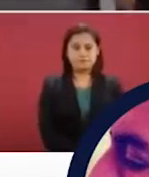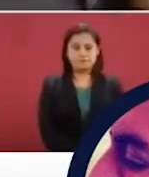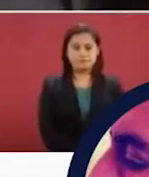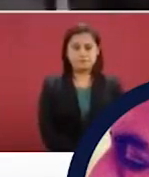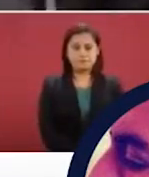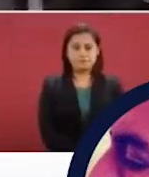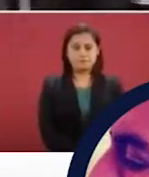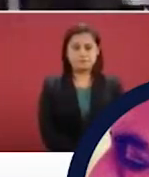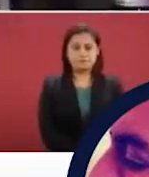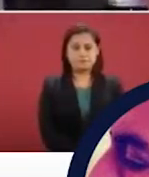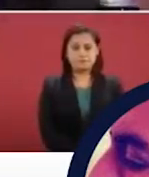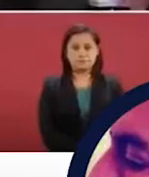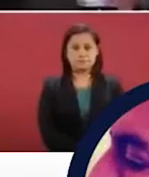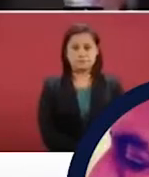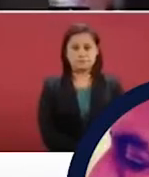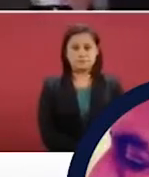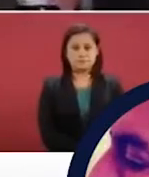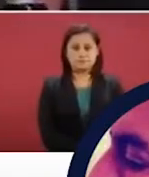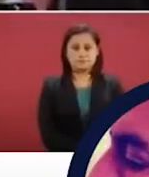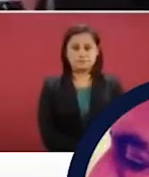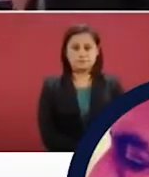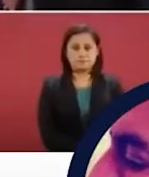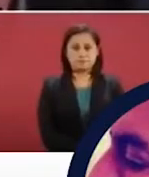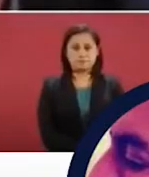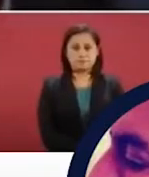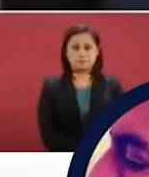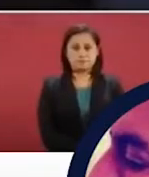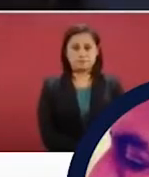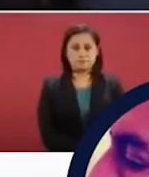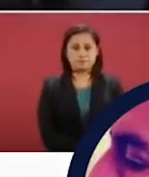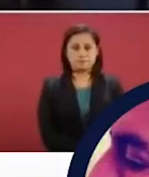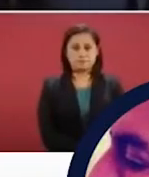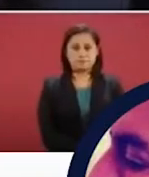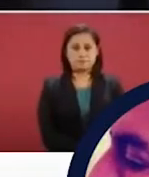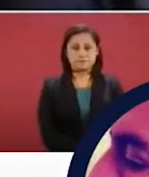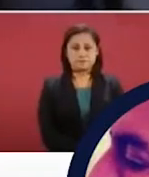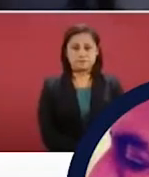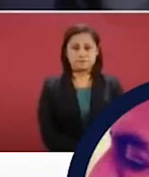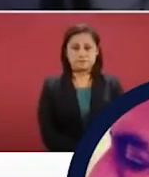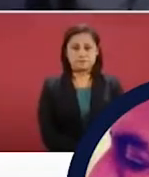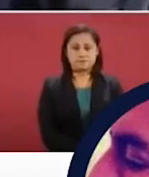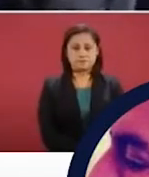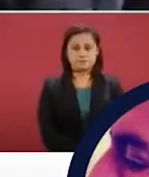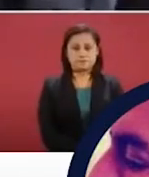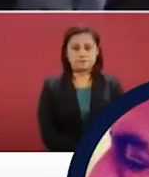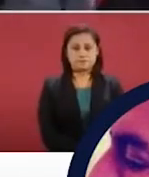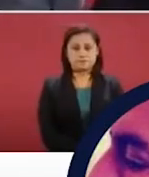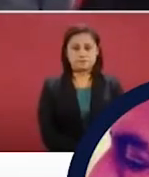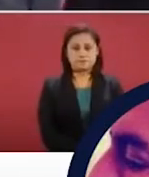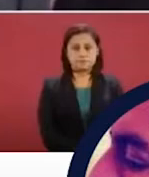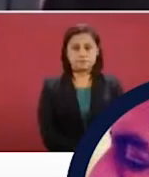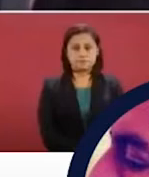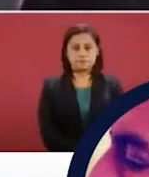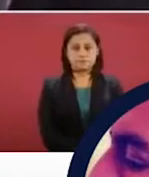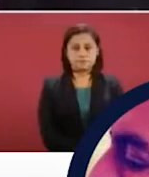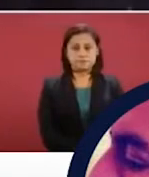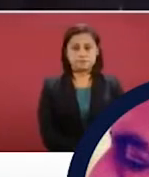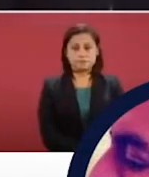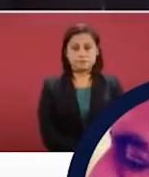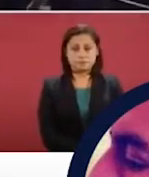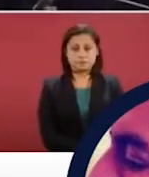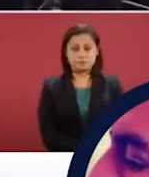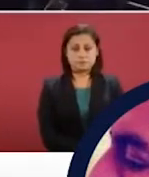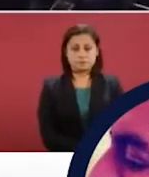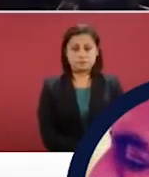Teníamos entendido que también había una negociación con los integrantes de la Conferencia Nacional de Gobernadores, en donde cada gobierno y